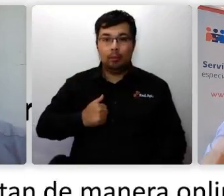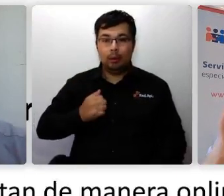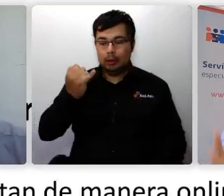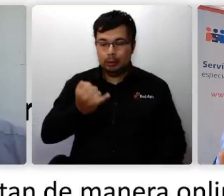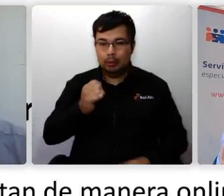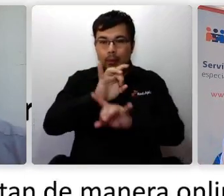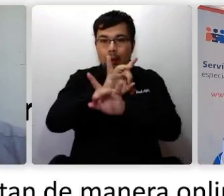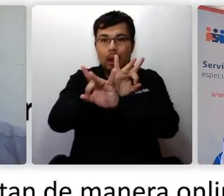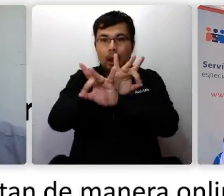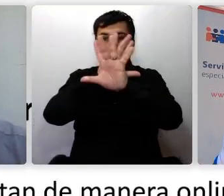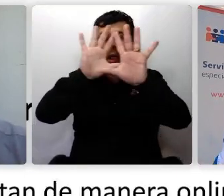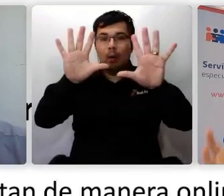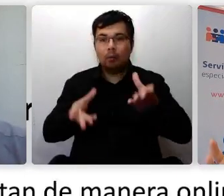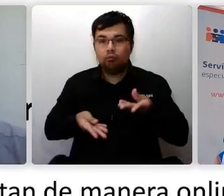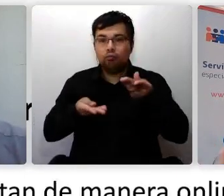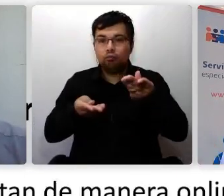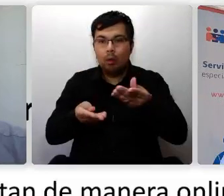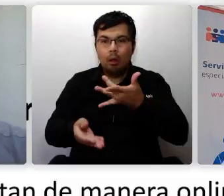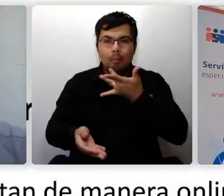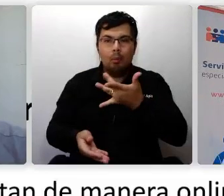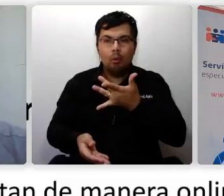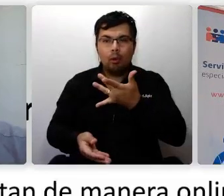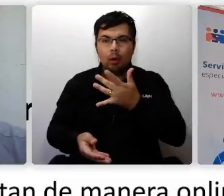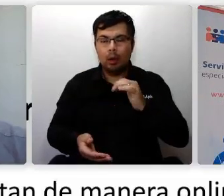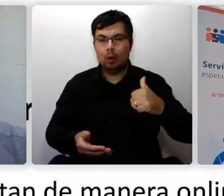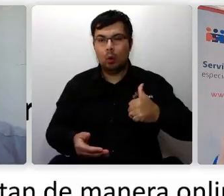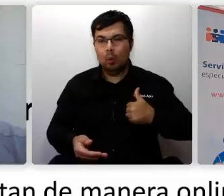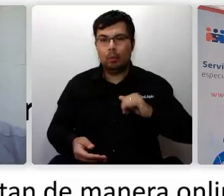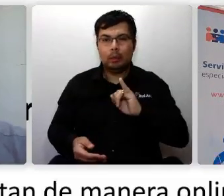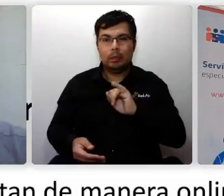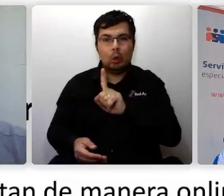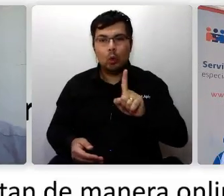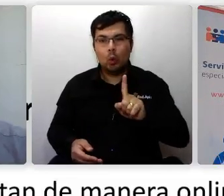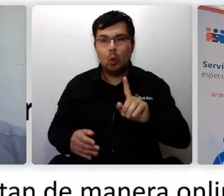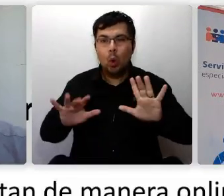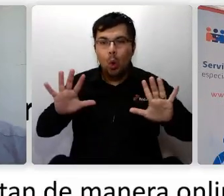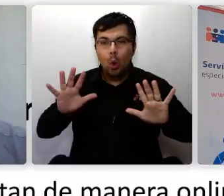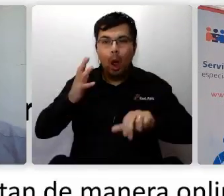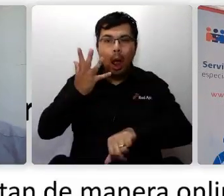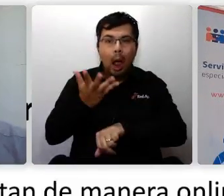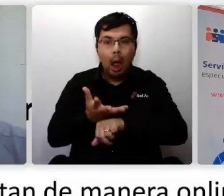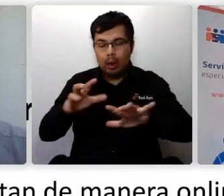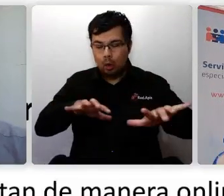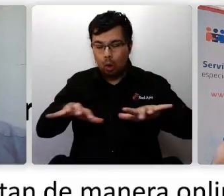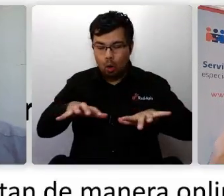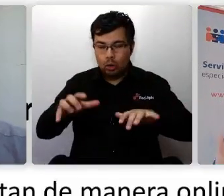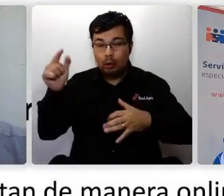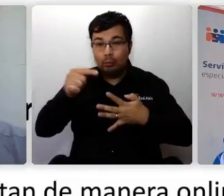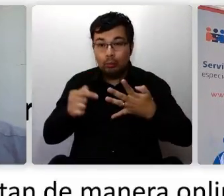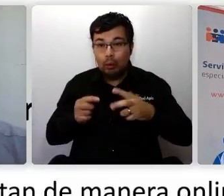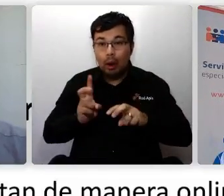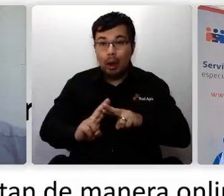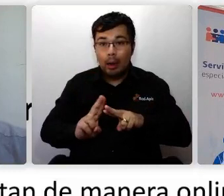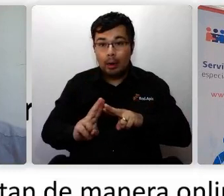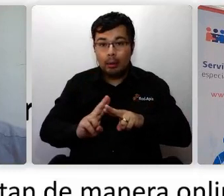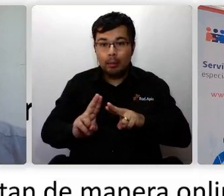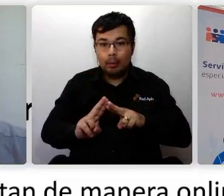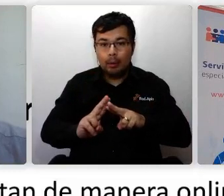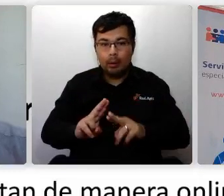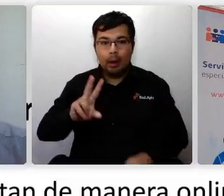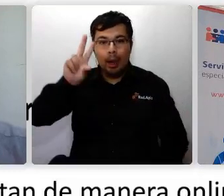aclarar. Dar una aclaración de por qué aplica o por qué no aplica, o si hay algo que hacer o si no hay nada que hacer. Pero la idea es dejar tranquila a la persona,